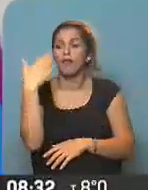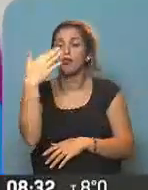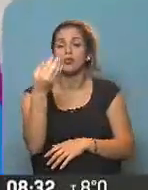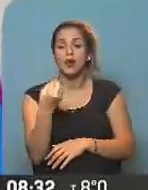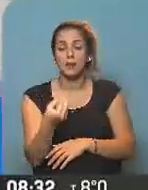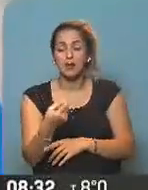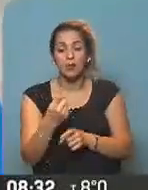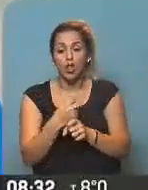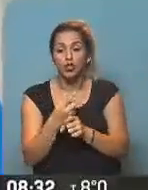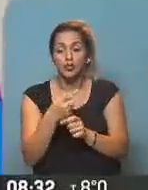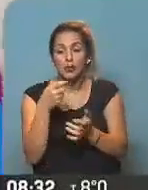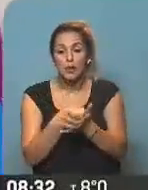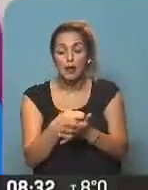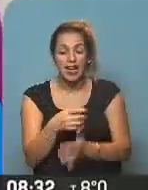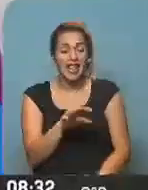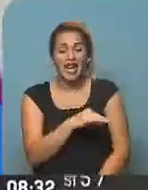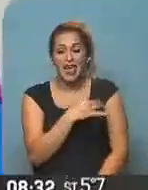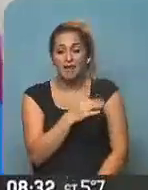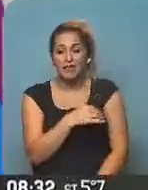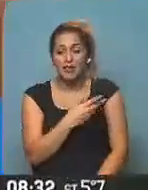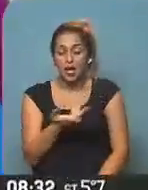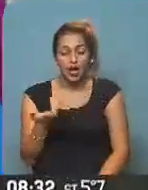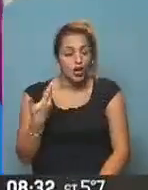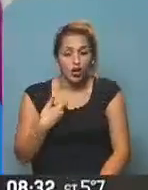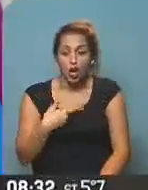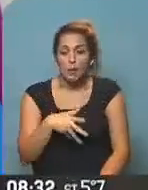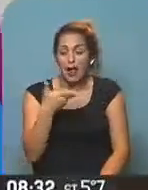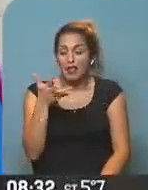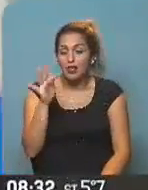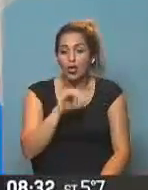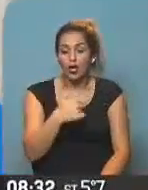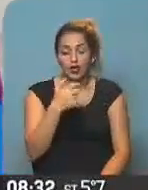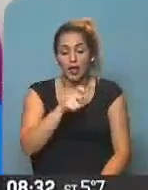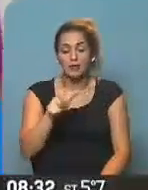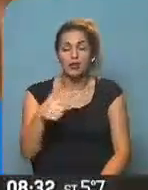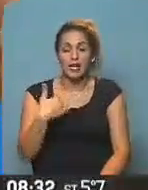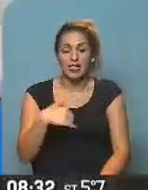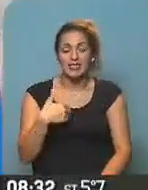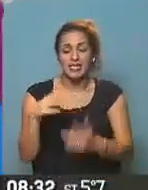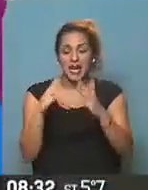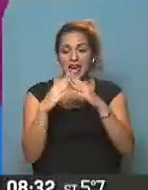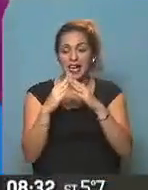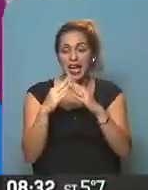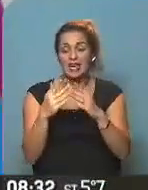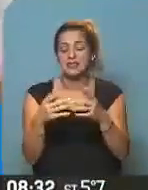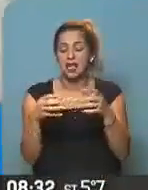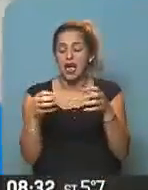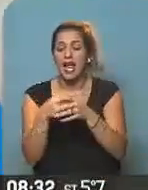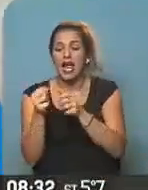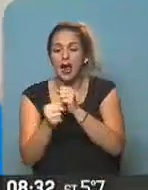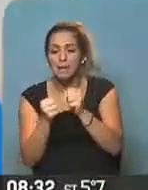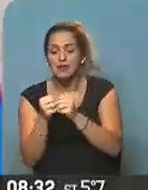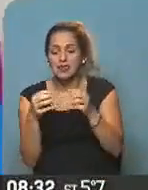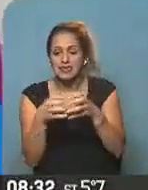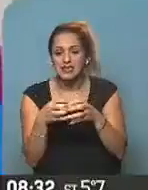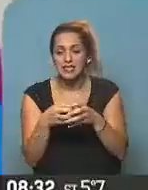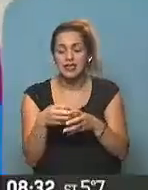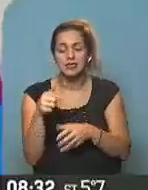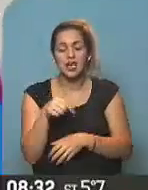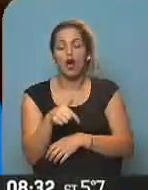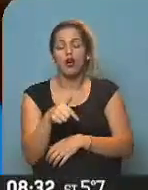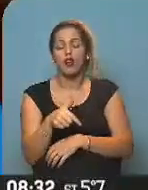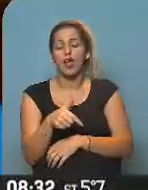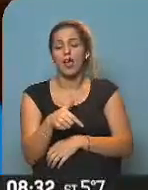es impagable en la vida material cotidiana de los argentinos, en los hogares, las pymes. Ahora estaban